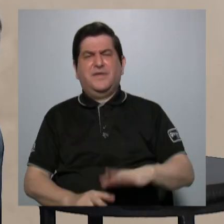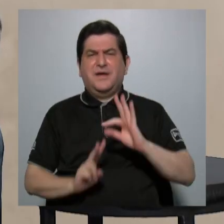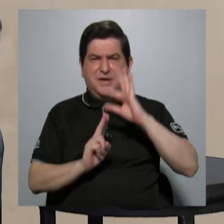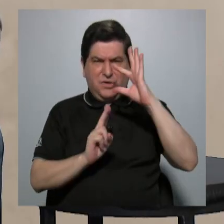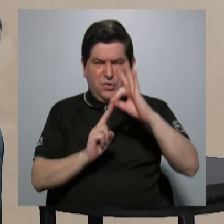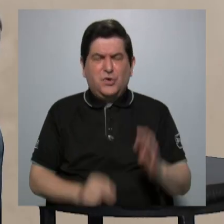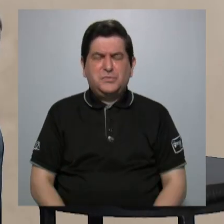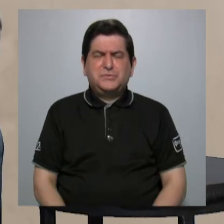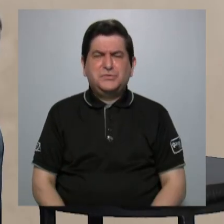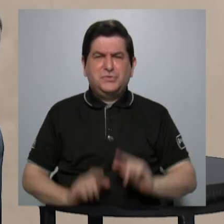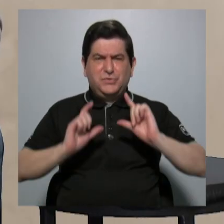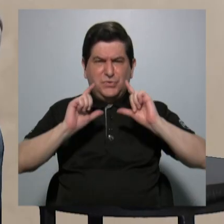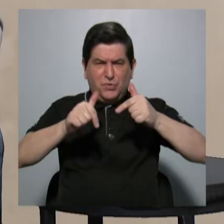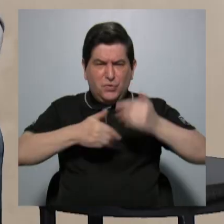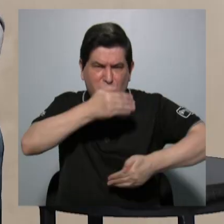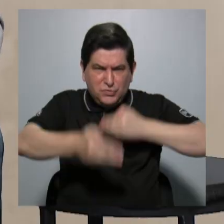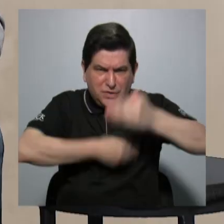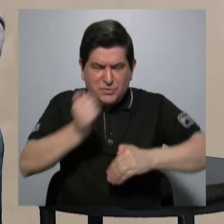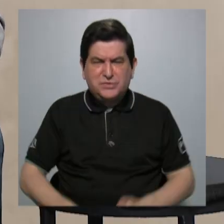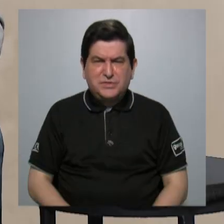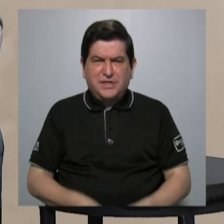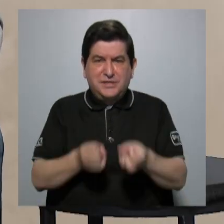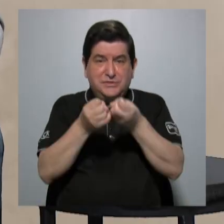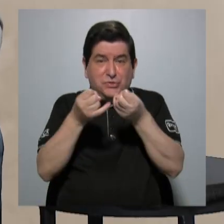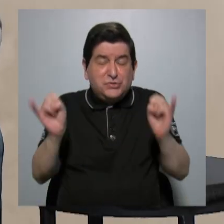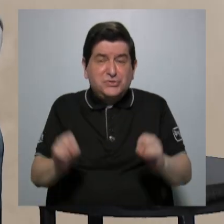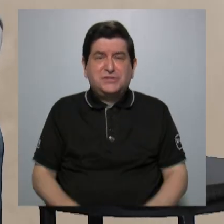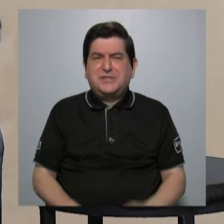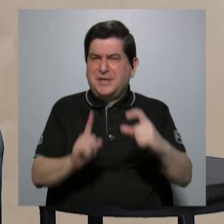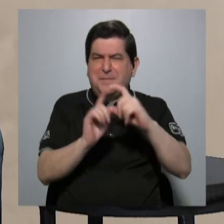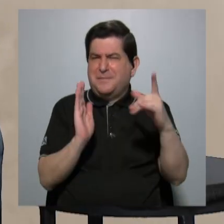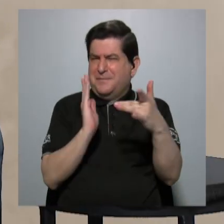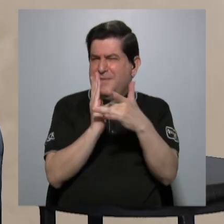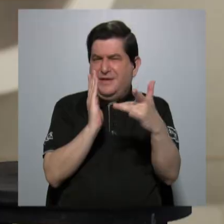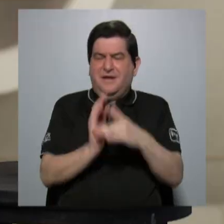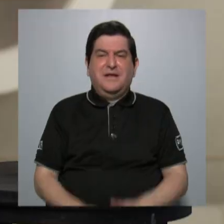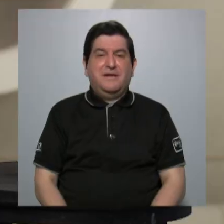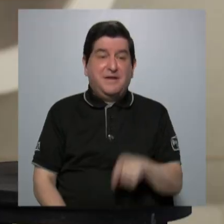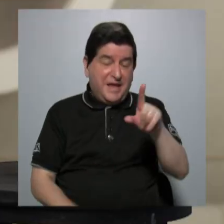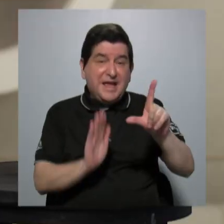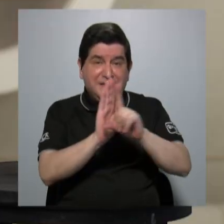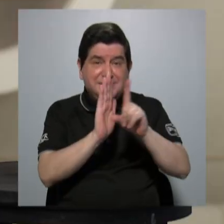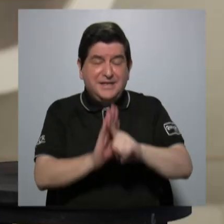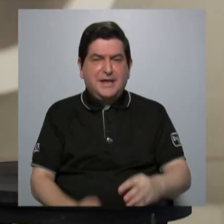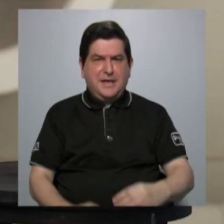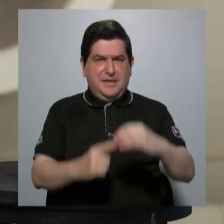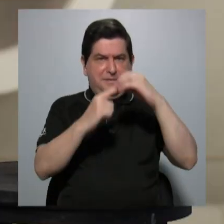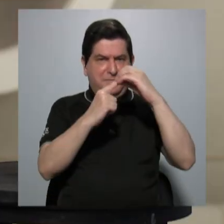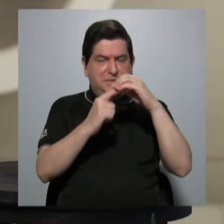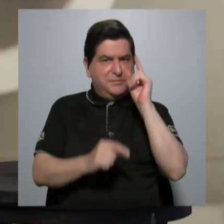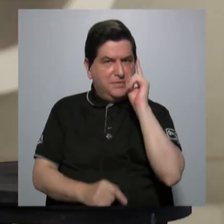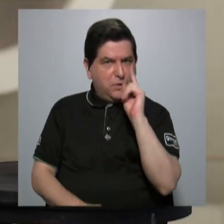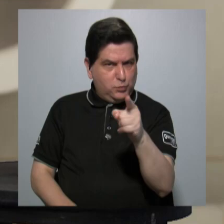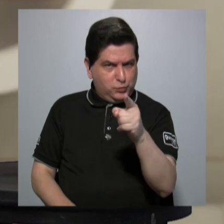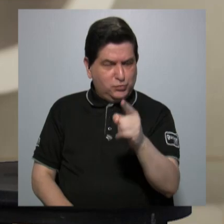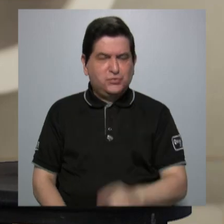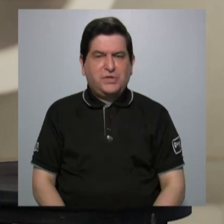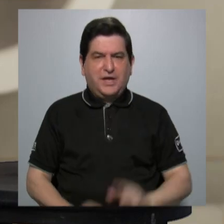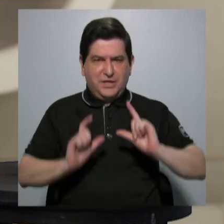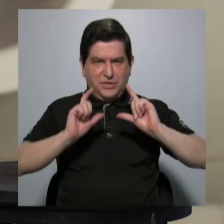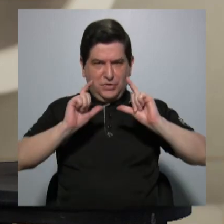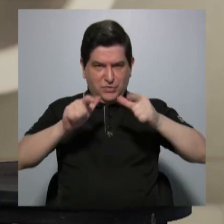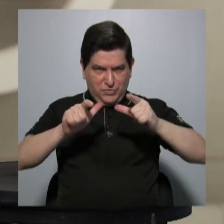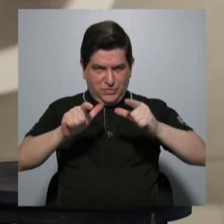para el tratamiento de residuos? Sin entrar en tecnicismos, digamos. Sí. En términos la ley 8839 prioriza que usted tenga